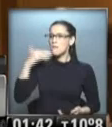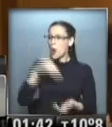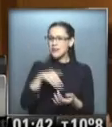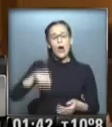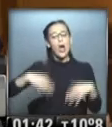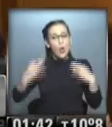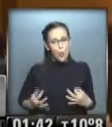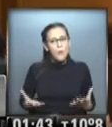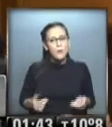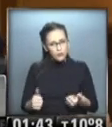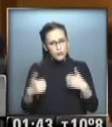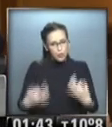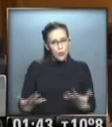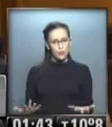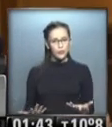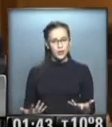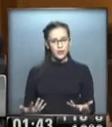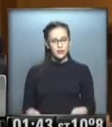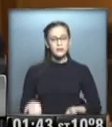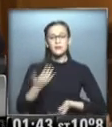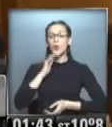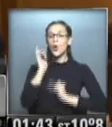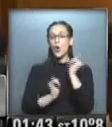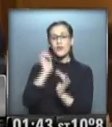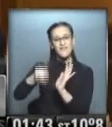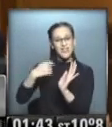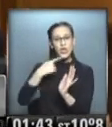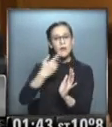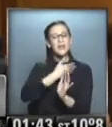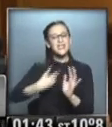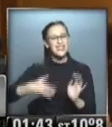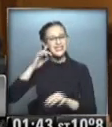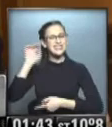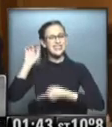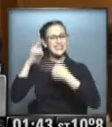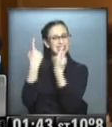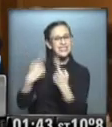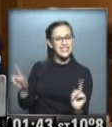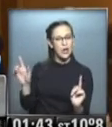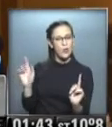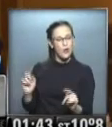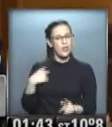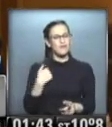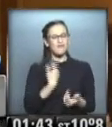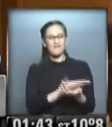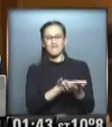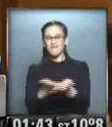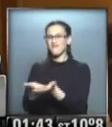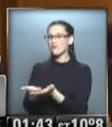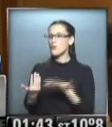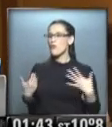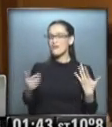no íbamos a hacer. Conté en ese video que la presidenta no estuvo de acuerdo con mi propuesta de redistribuir las rutas, porque yo